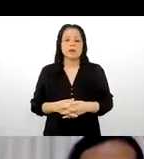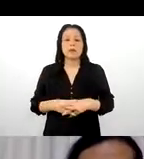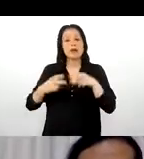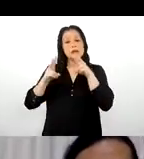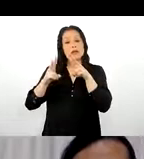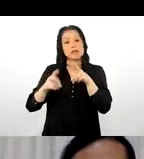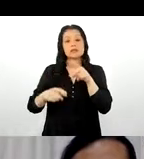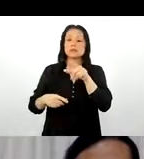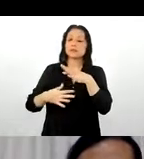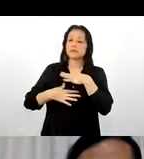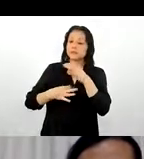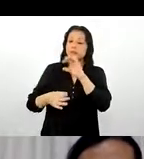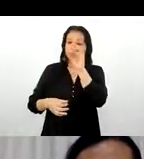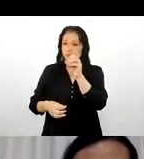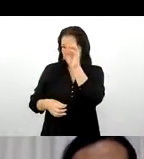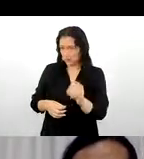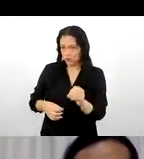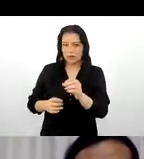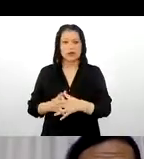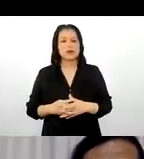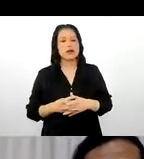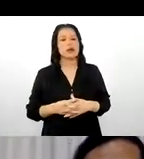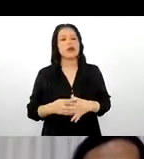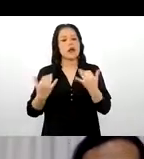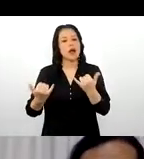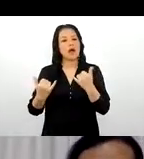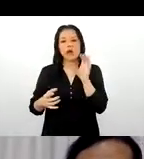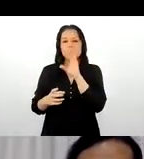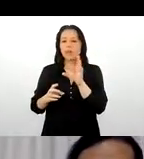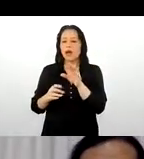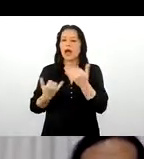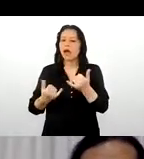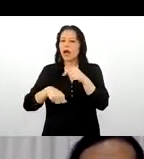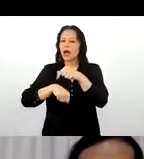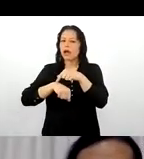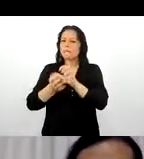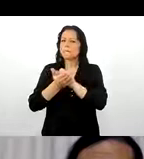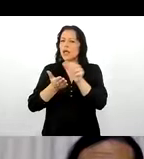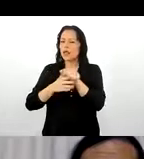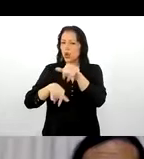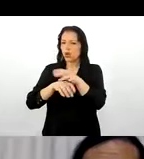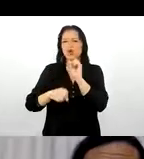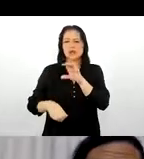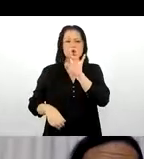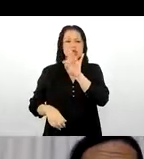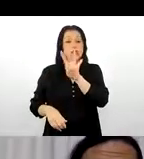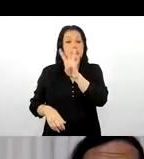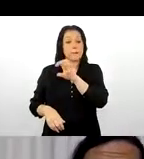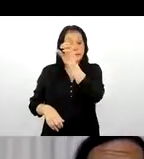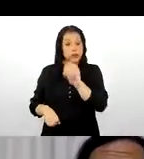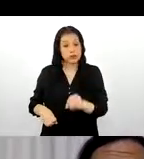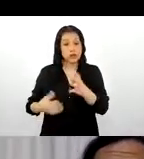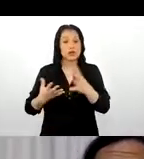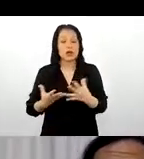muy interesante de Booking, ahora en julio nada más, que nos habla que el 84% considera que la